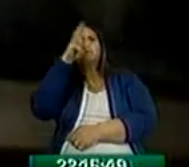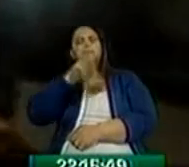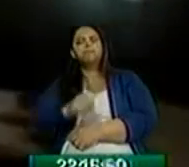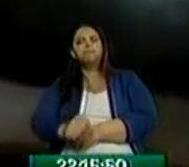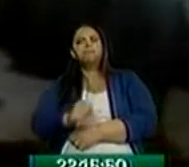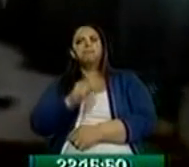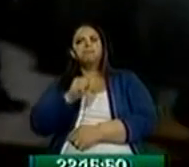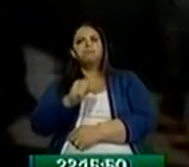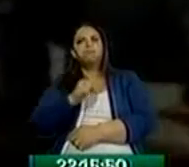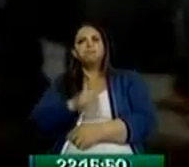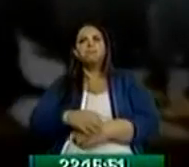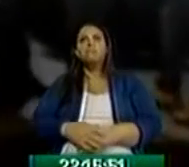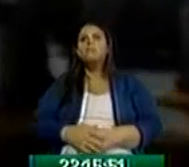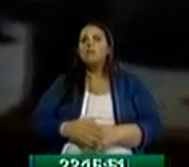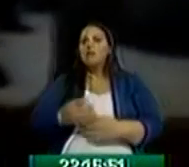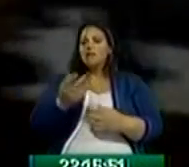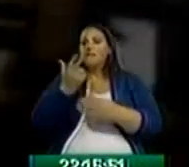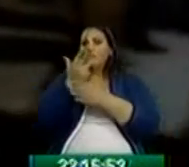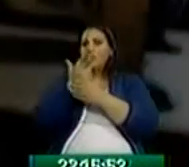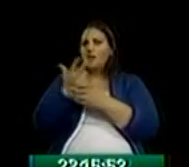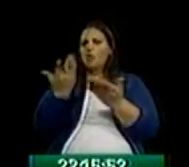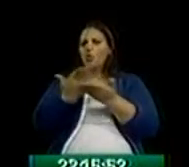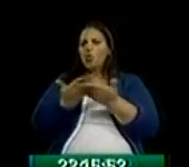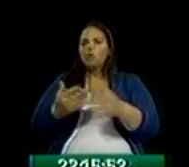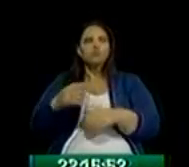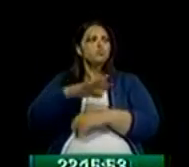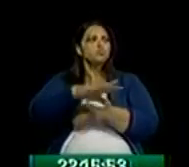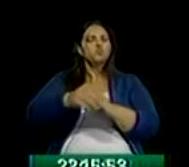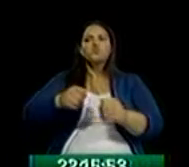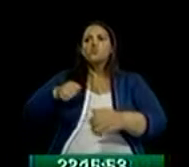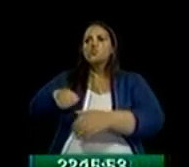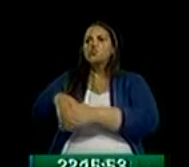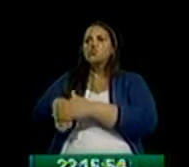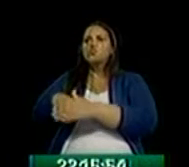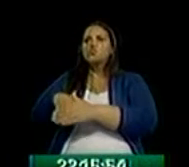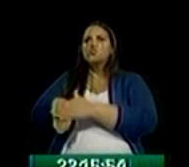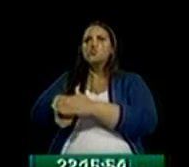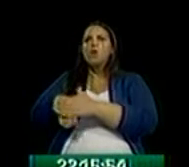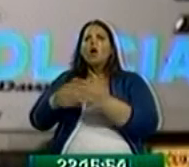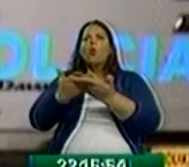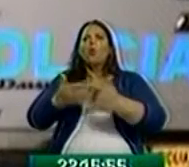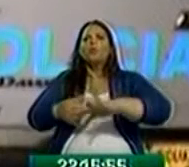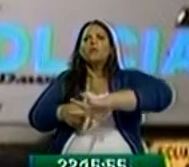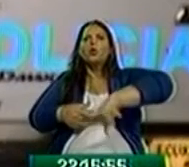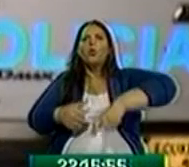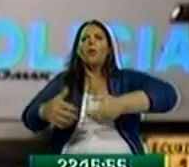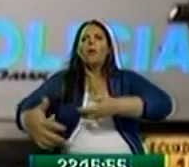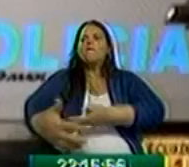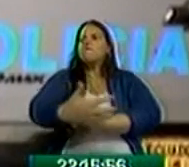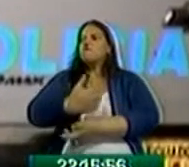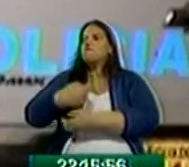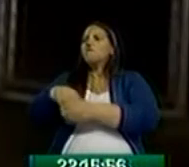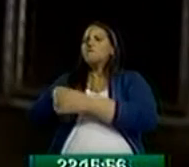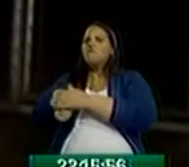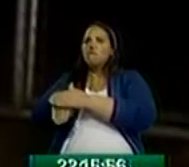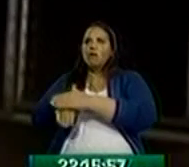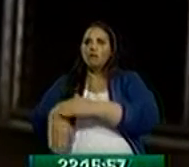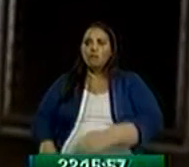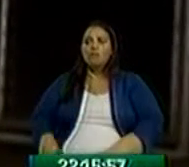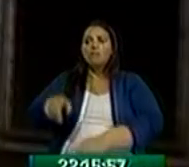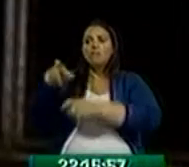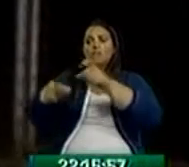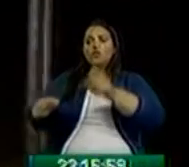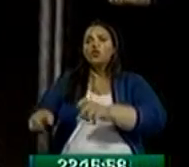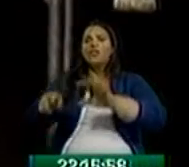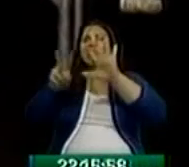receptación. Durante la investigación, que se dice duró al menos 3 meses, los efectivos policiales habrían identificado a 7 personas que cumplían roles específicos dentro de la